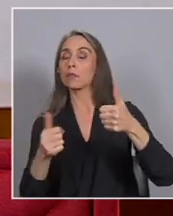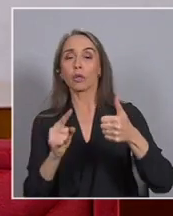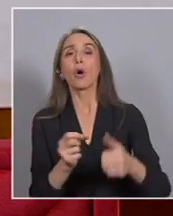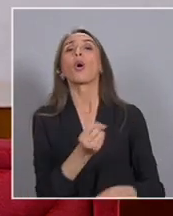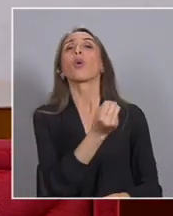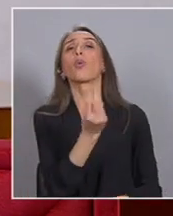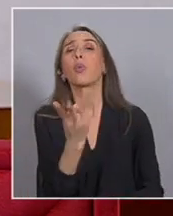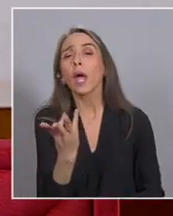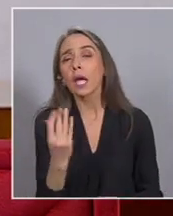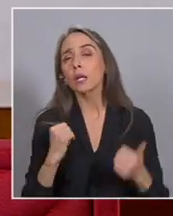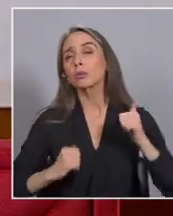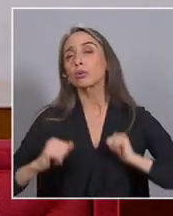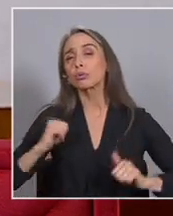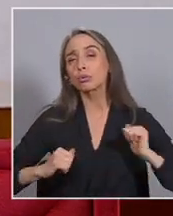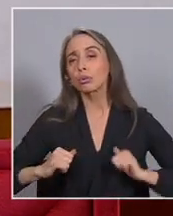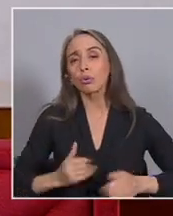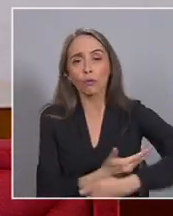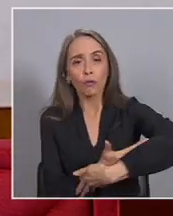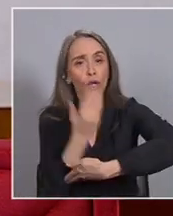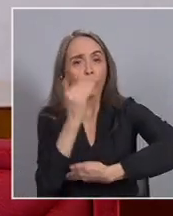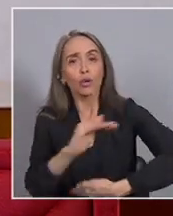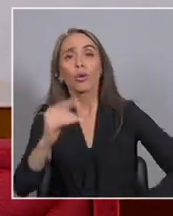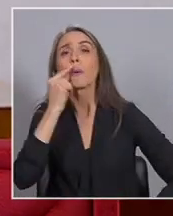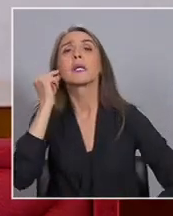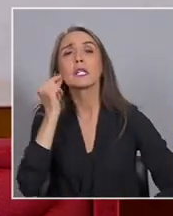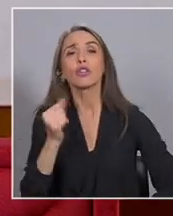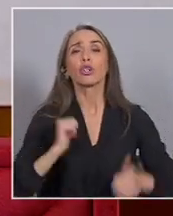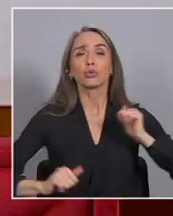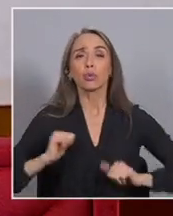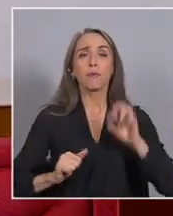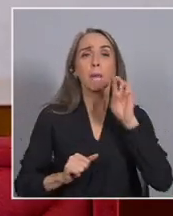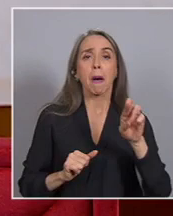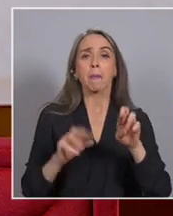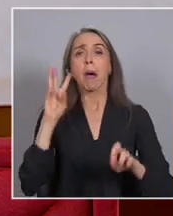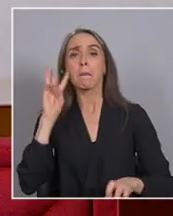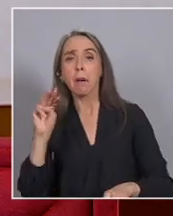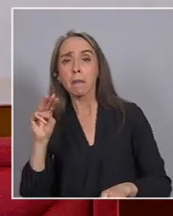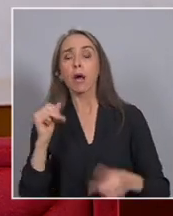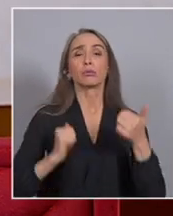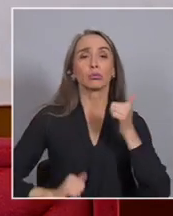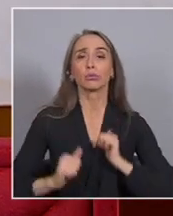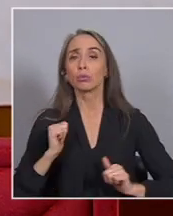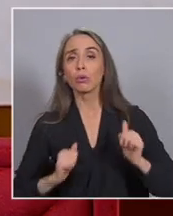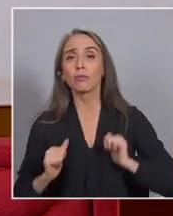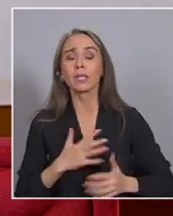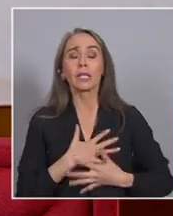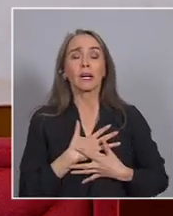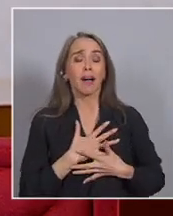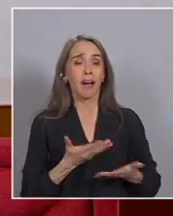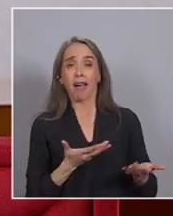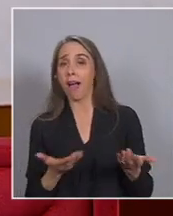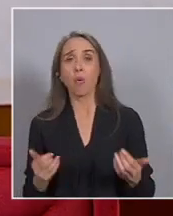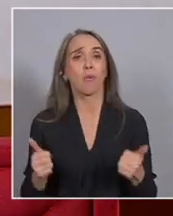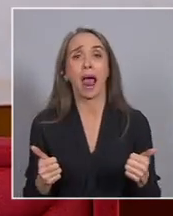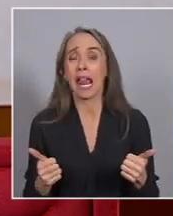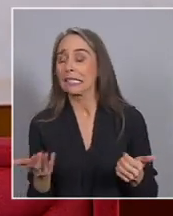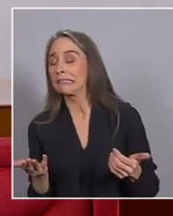¿Cuánto sufren los niños y las niñas y también los padres y madres que sienten que tienen que